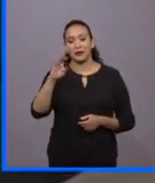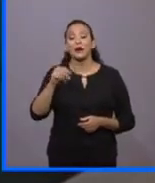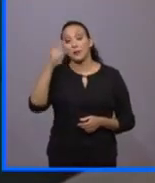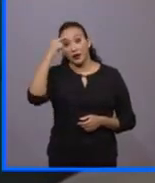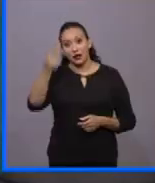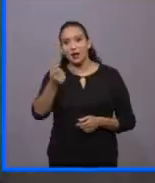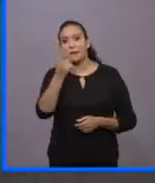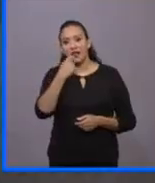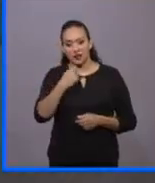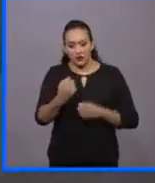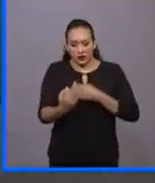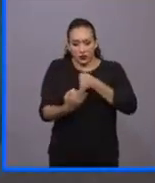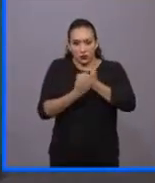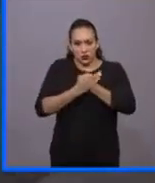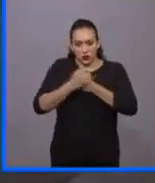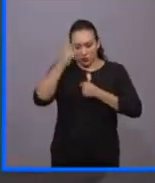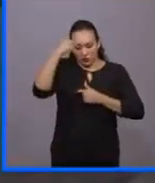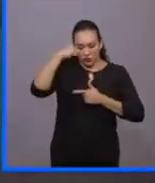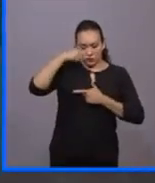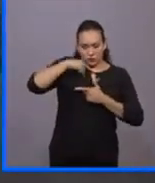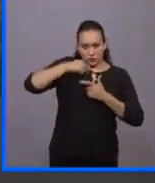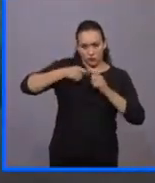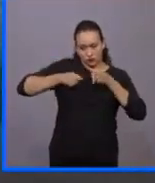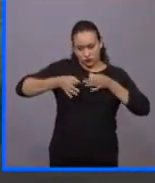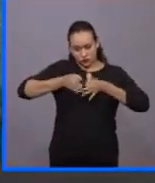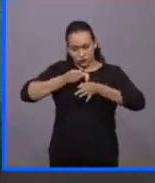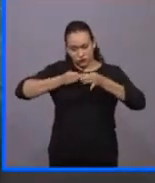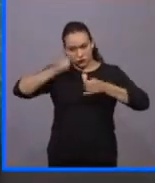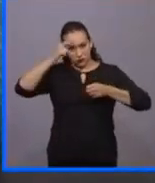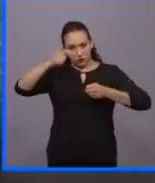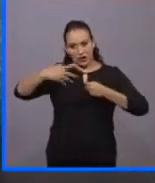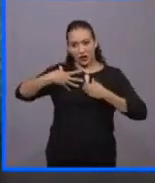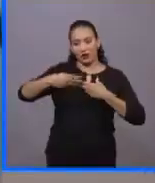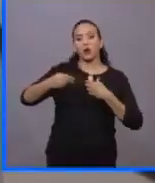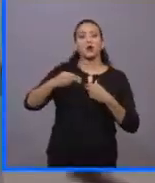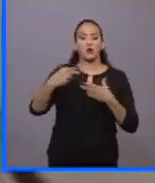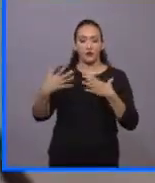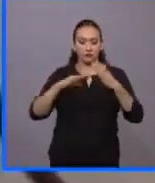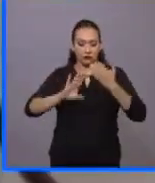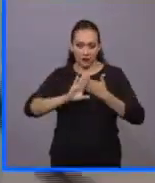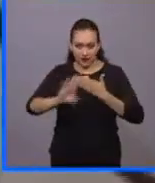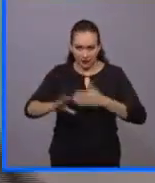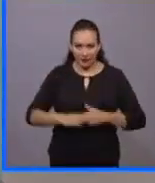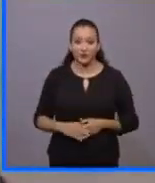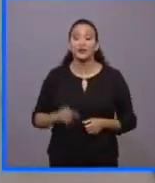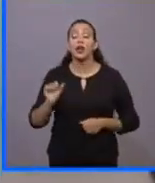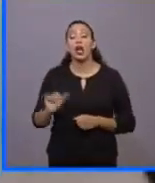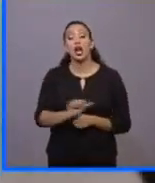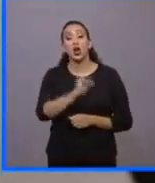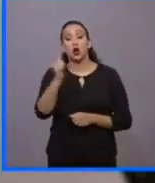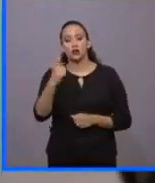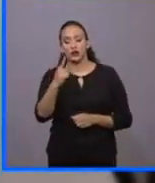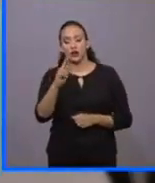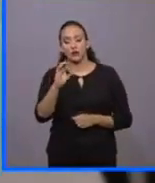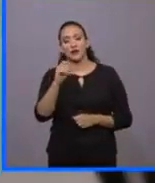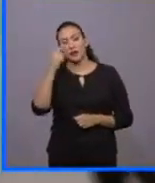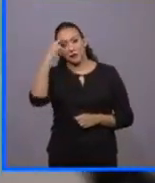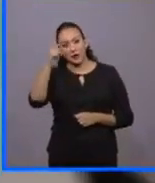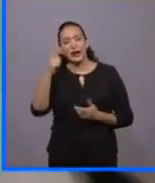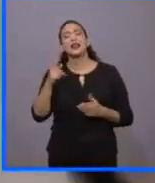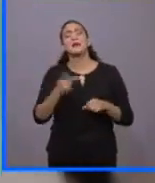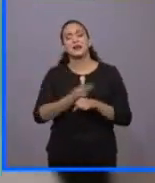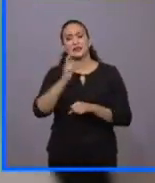proteger al organismo y disminuir las posibilidades de contraer VIH. Y finalmente está la profilaxis posterior a la